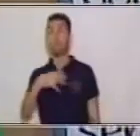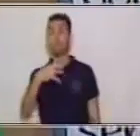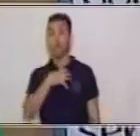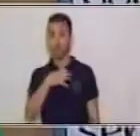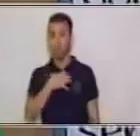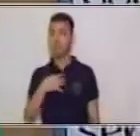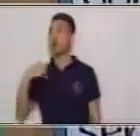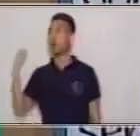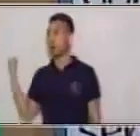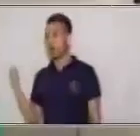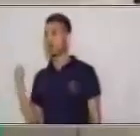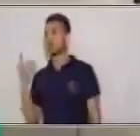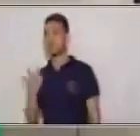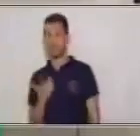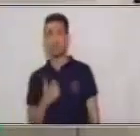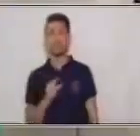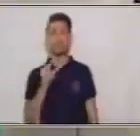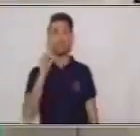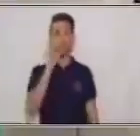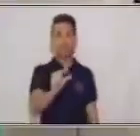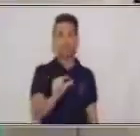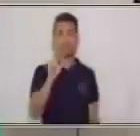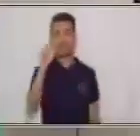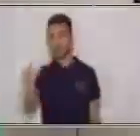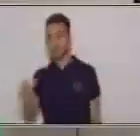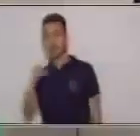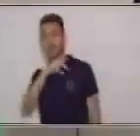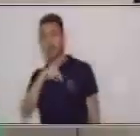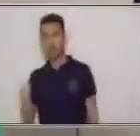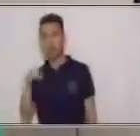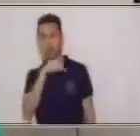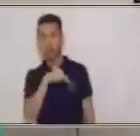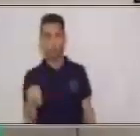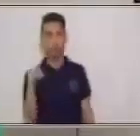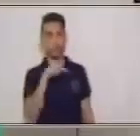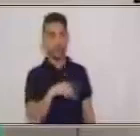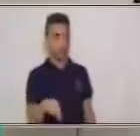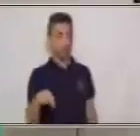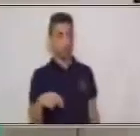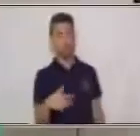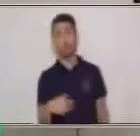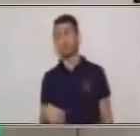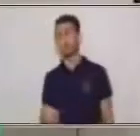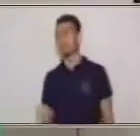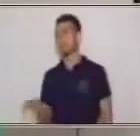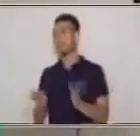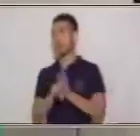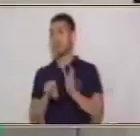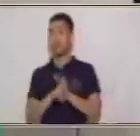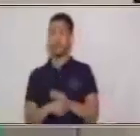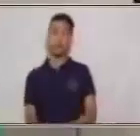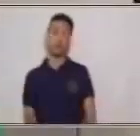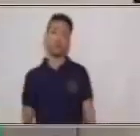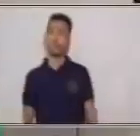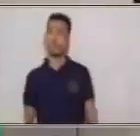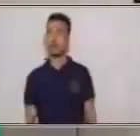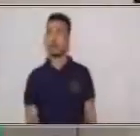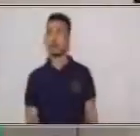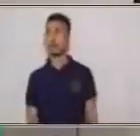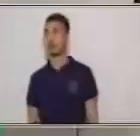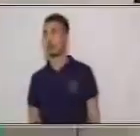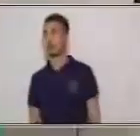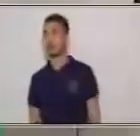a las personas, animales, cosas, lugares, etc. Por ejemplo, niño, si